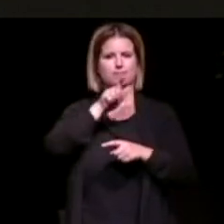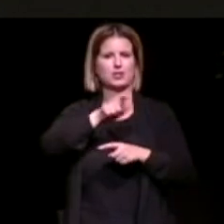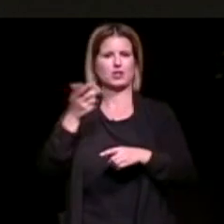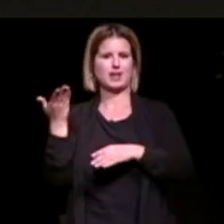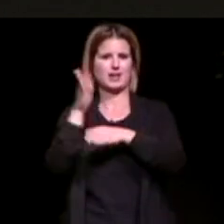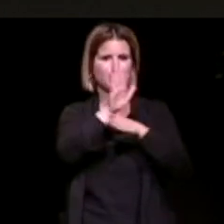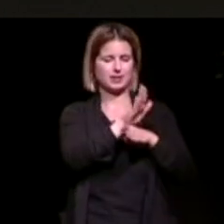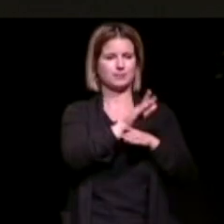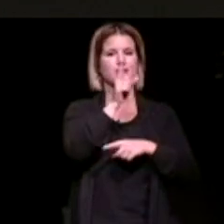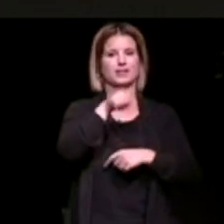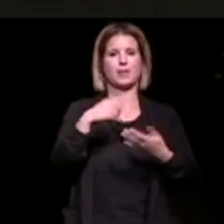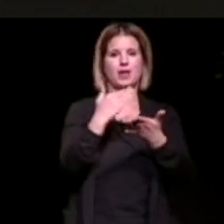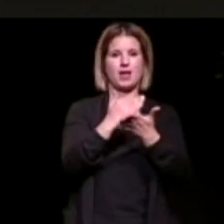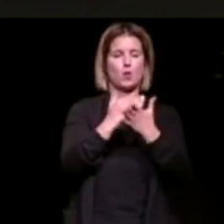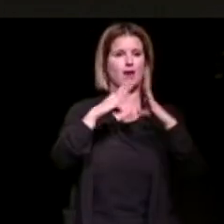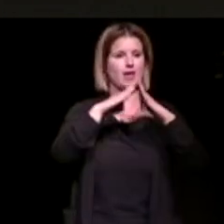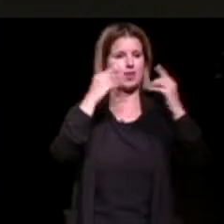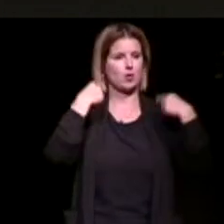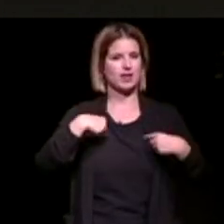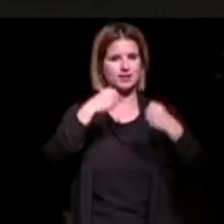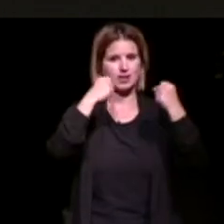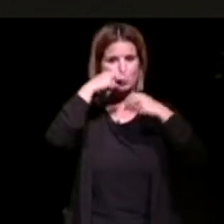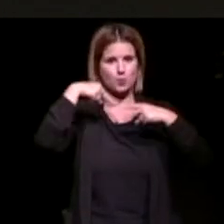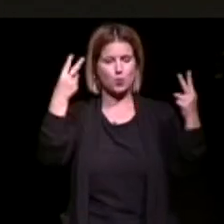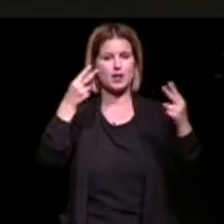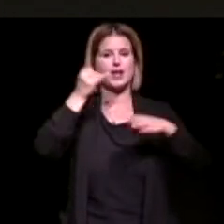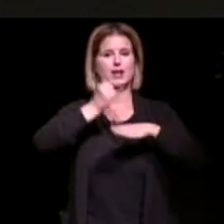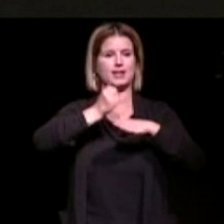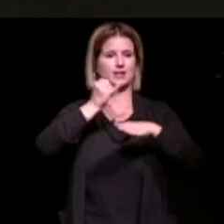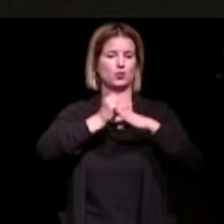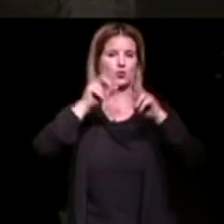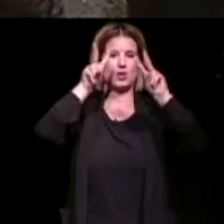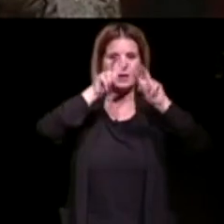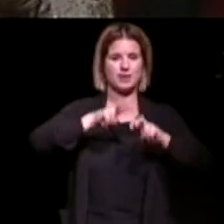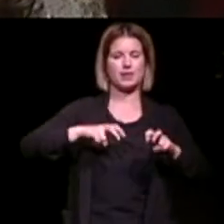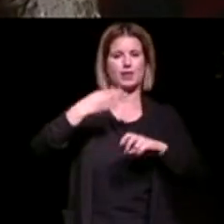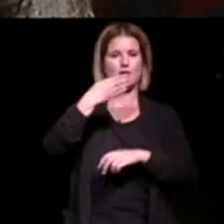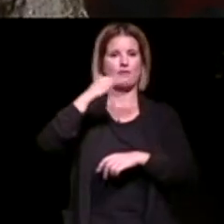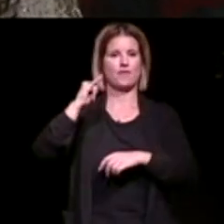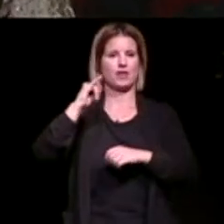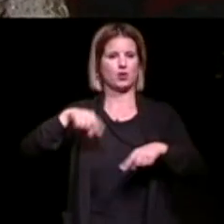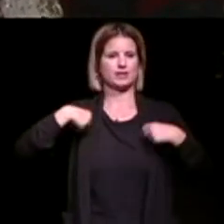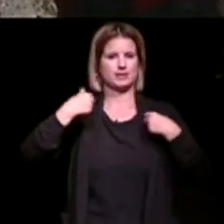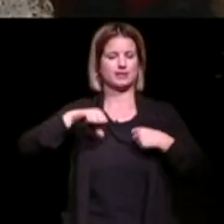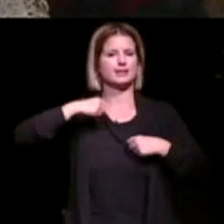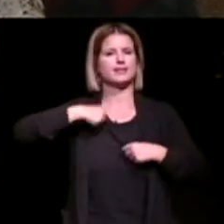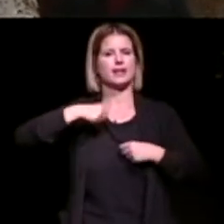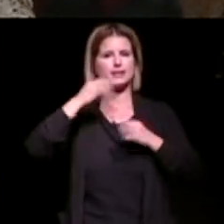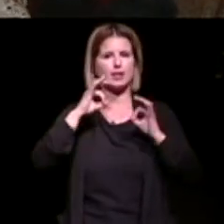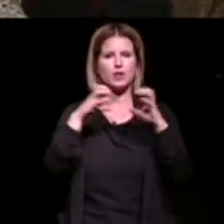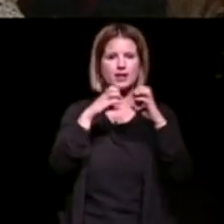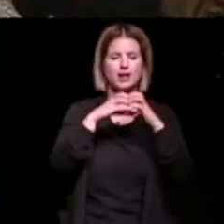la escuela andaluza de salud pública el instituto de investigación biosanitario de granada la universidad de granada